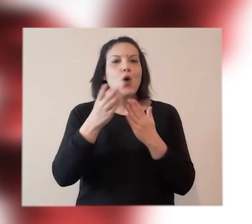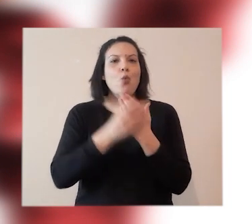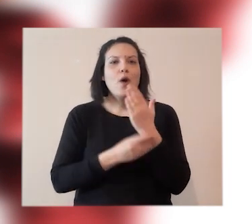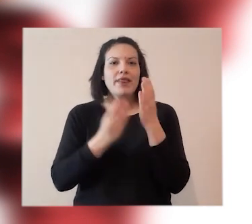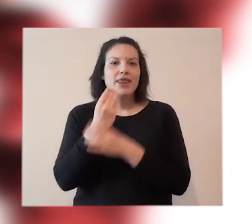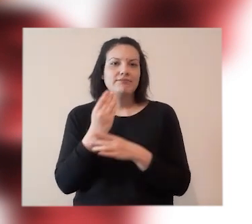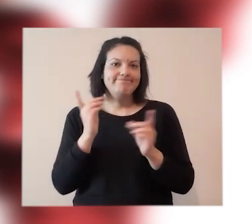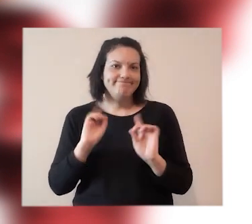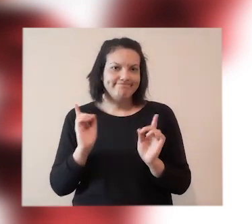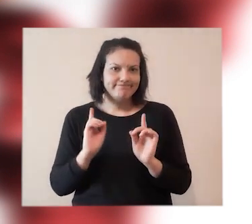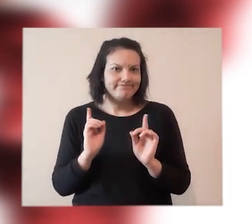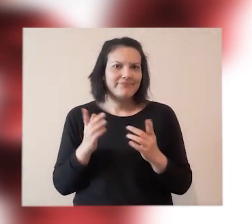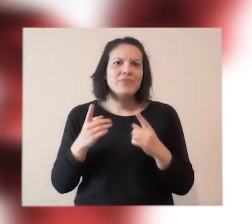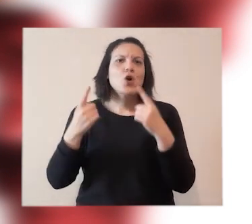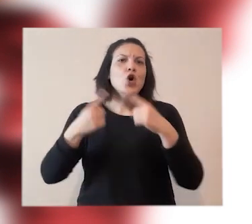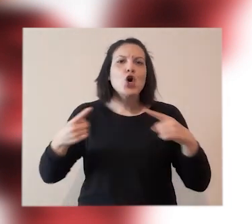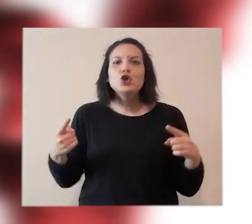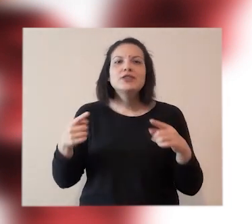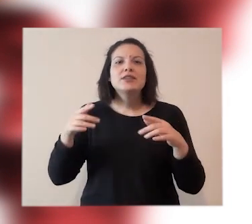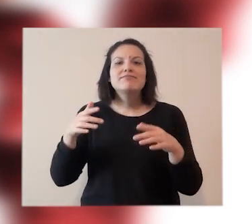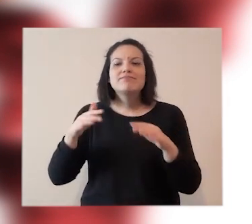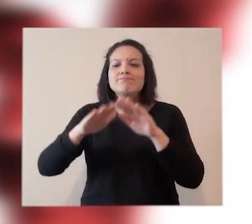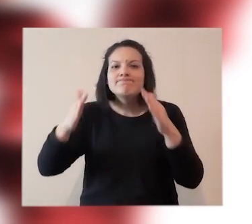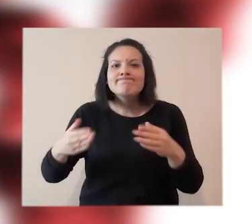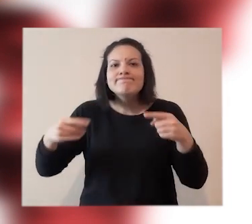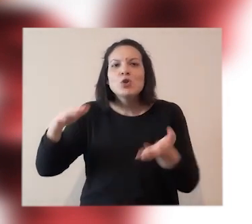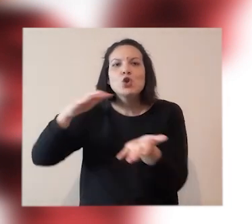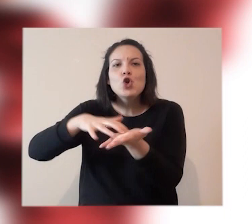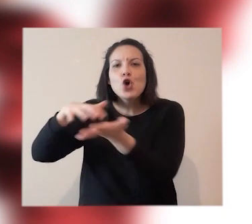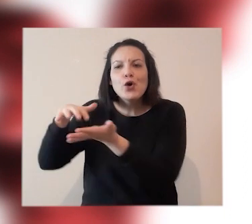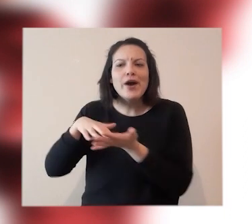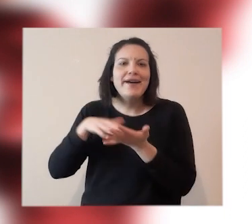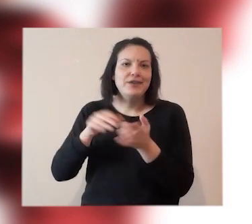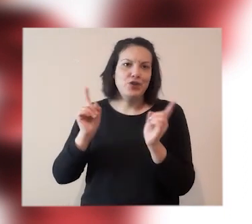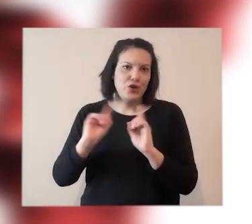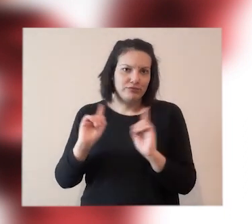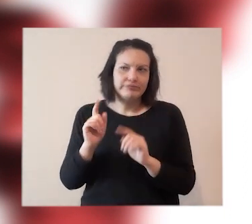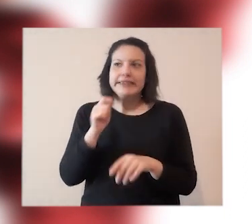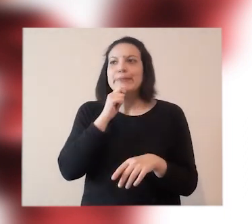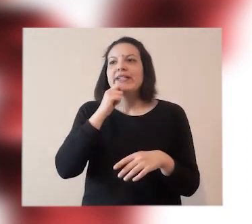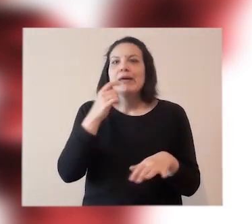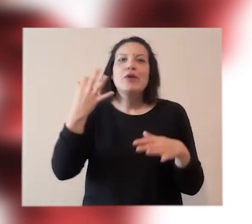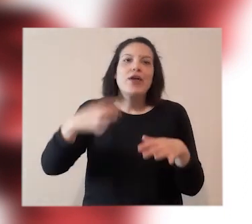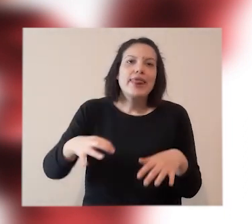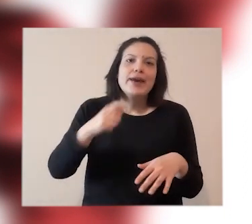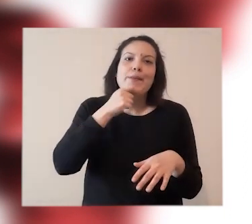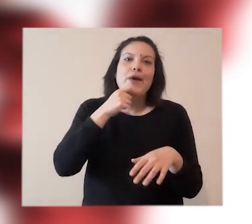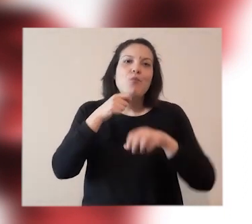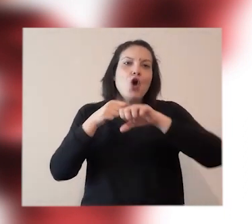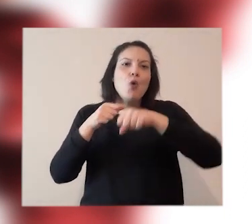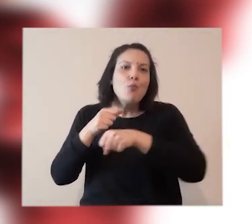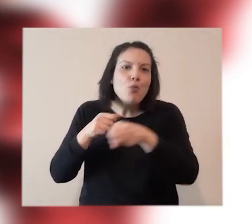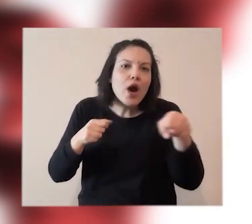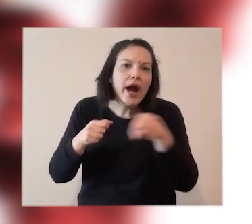casas, tocar superficies, ¿sí? Y en el caso que lo realice, ¿sí? Por ejemplo, si ustedes tocan una puerta, si van en